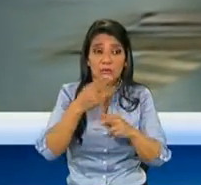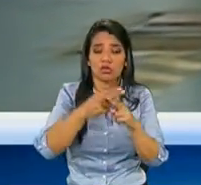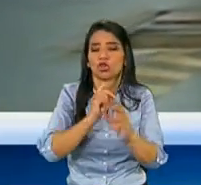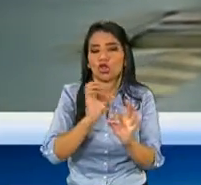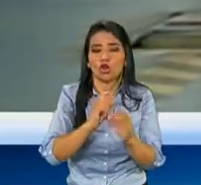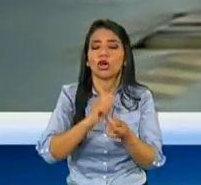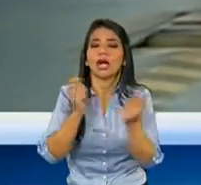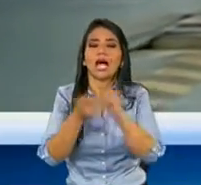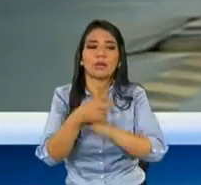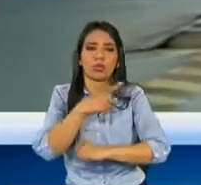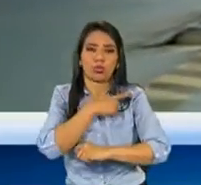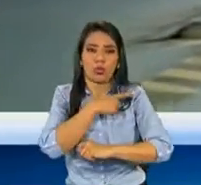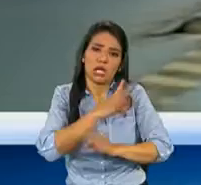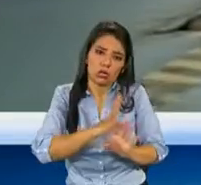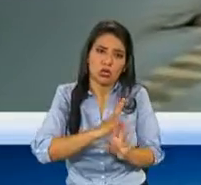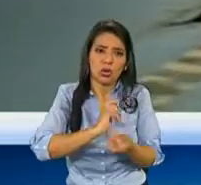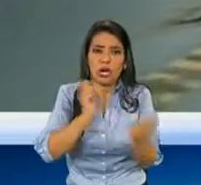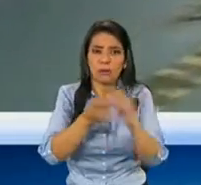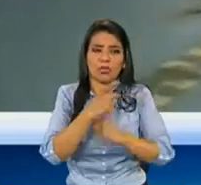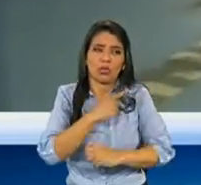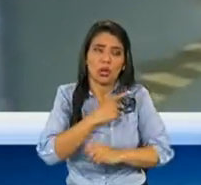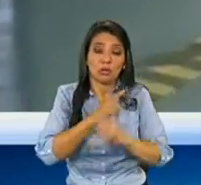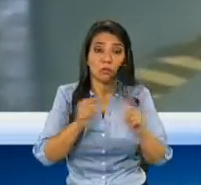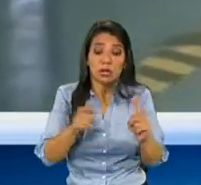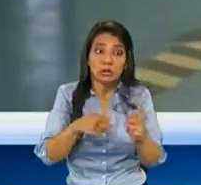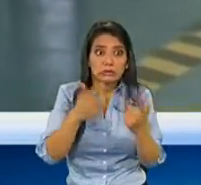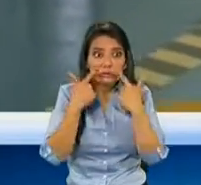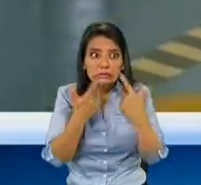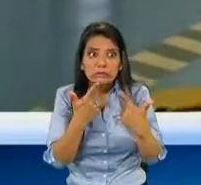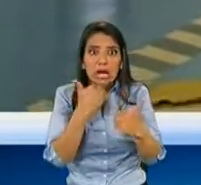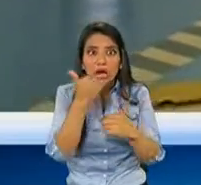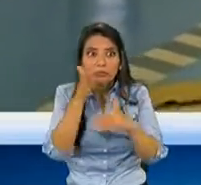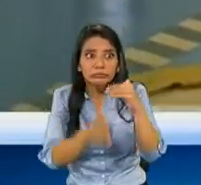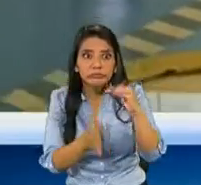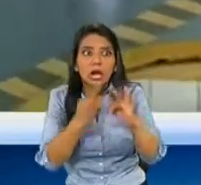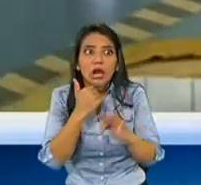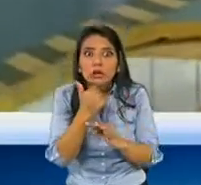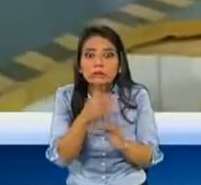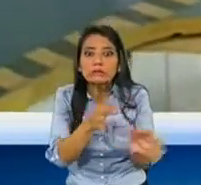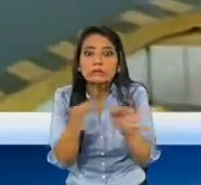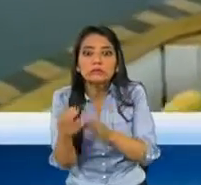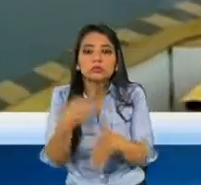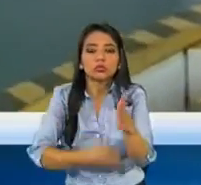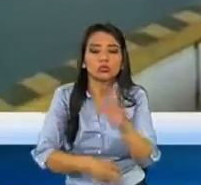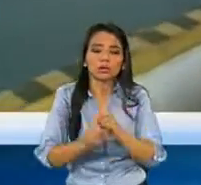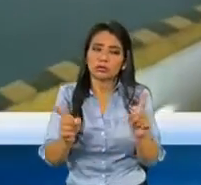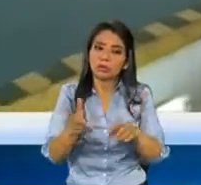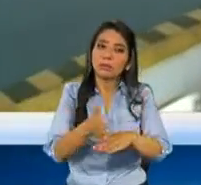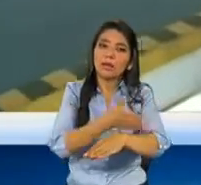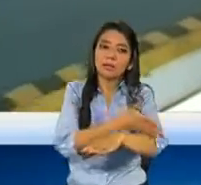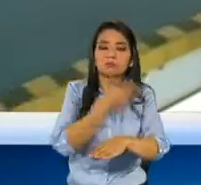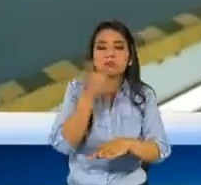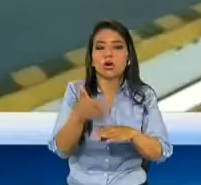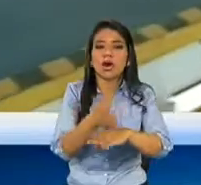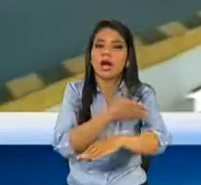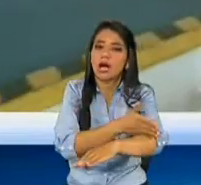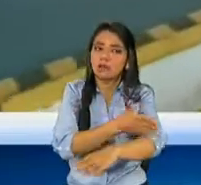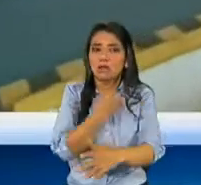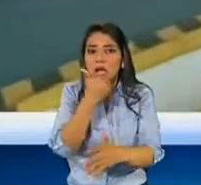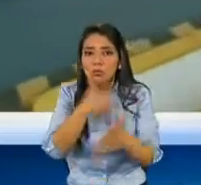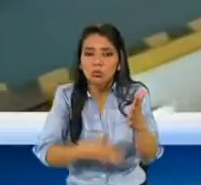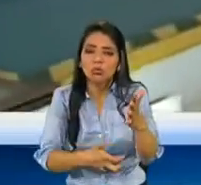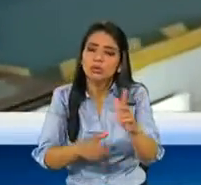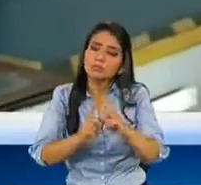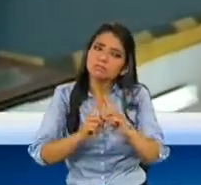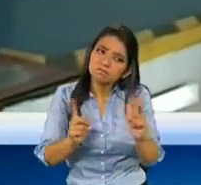cambio de dominio que tengan en cuenta para que no se les vaya a pasar ahí uno u otro día y luego tengan algún inconveniente o malestar por que se les pueda generar alguna multa